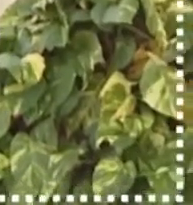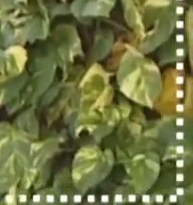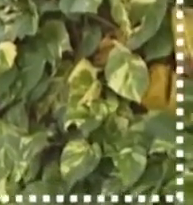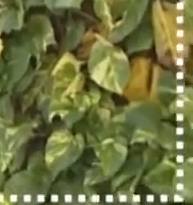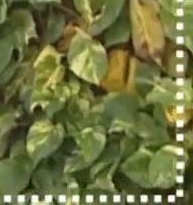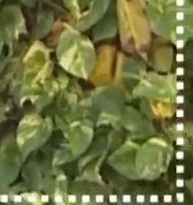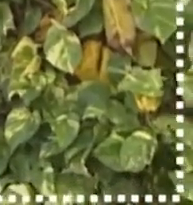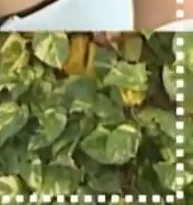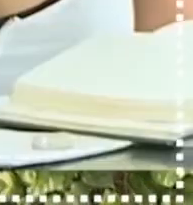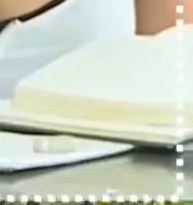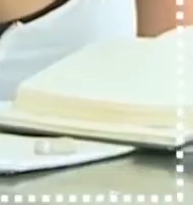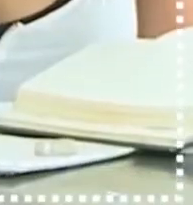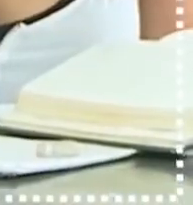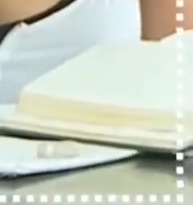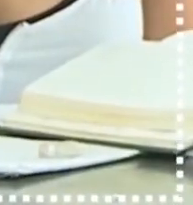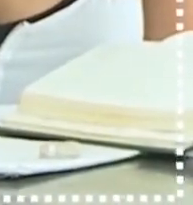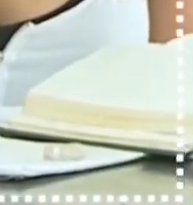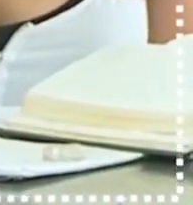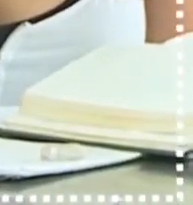El Campus TV.